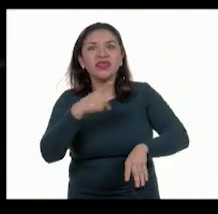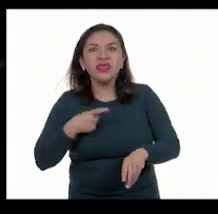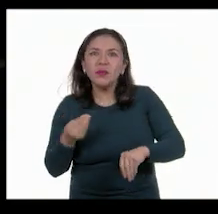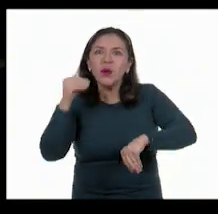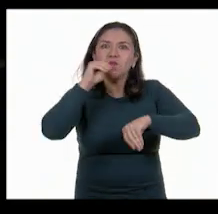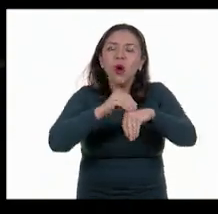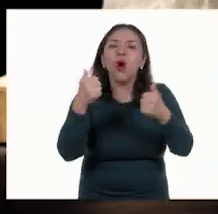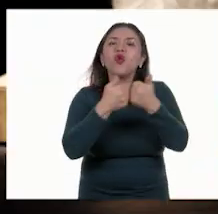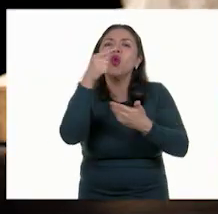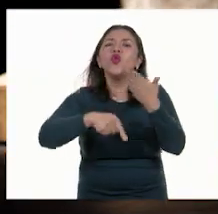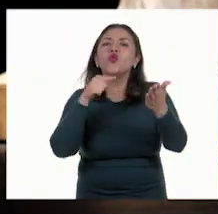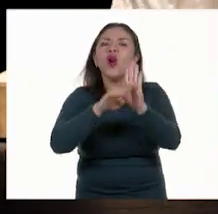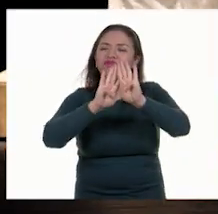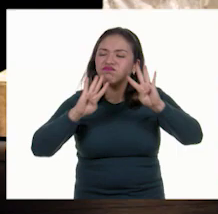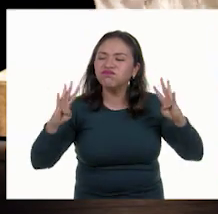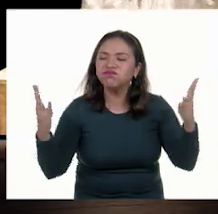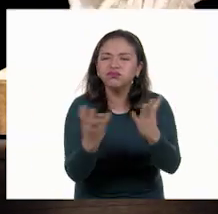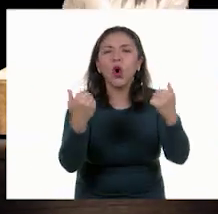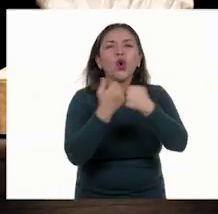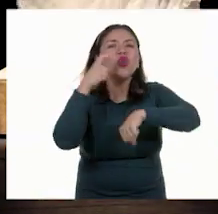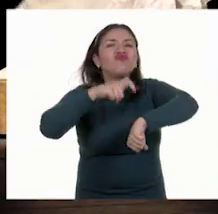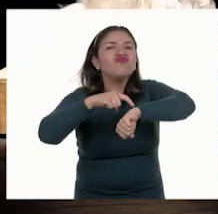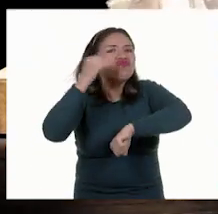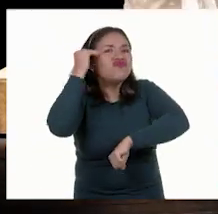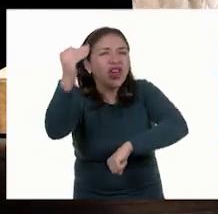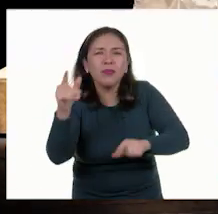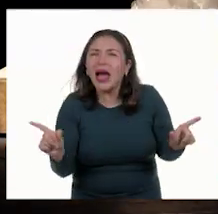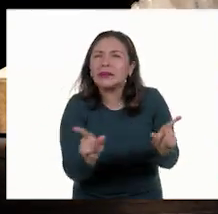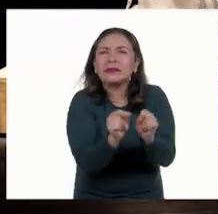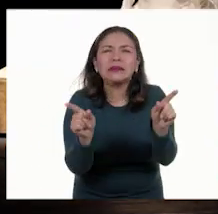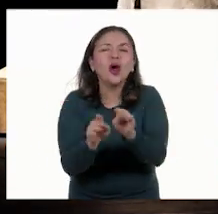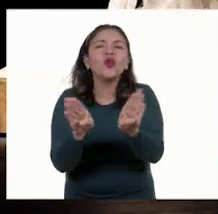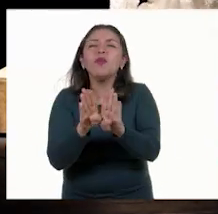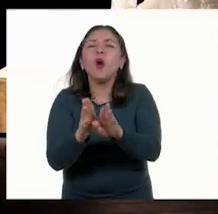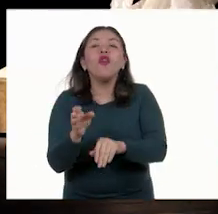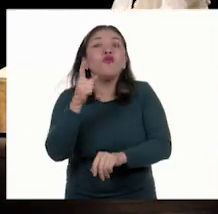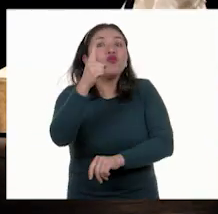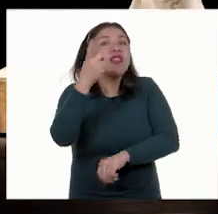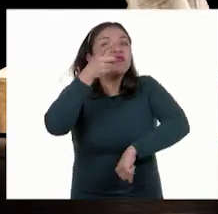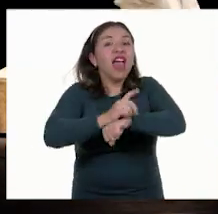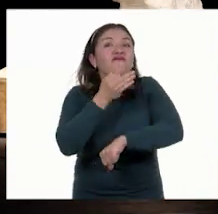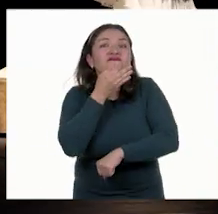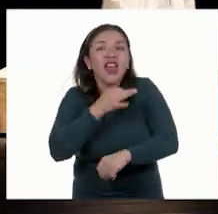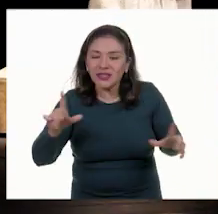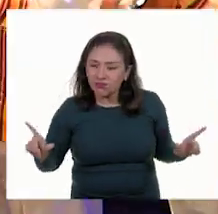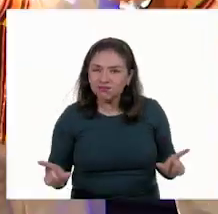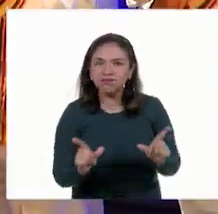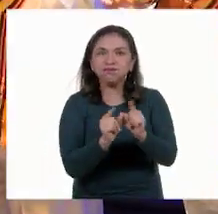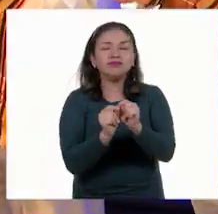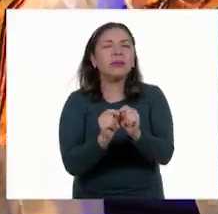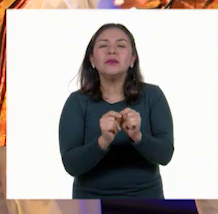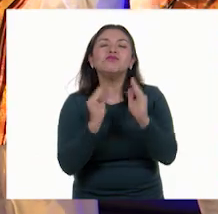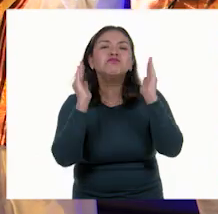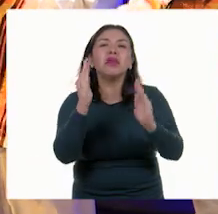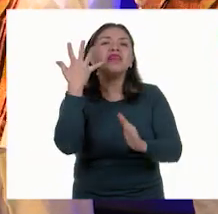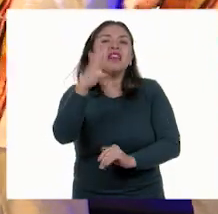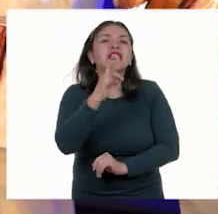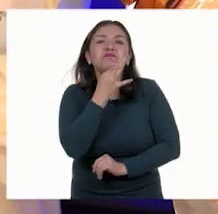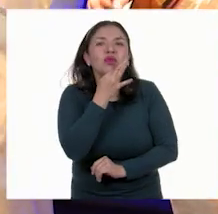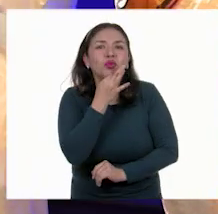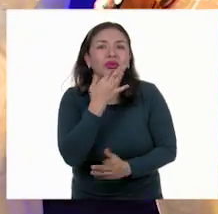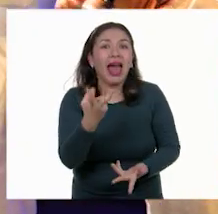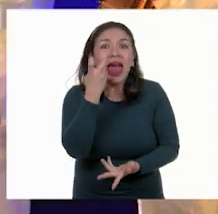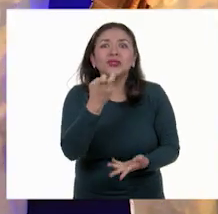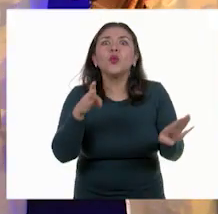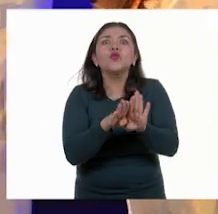cuatro paredes, le tienes que dar tiempo. Digamos, si vas a sintetizar una fiesta que dura 3 días, la tienes que sintetizar en 10 minutos. Entonces, ¿cómo